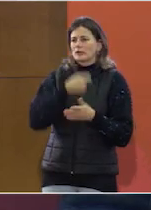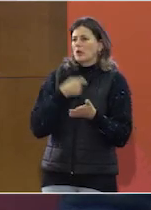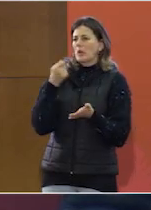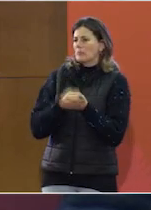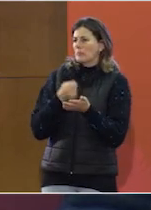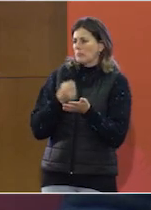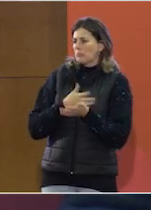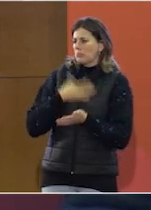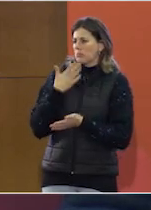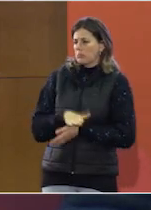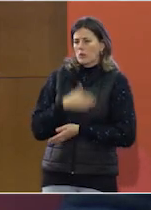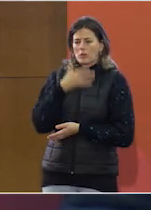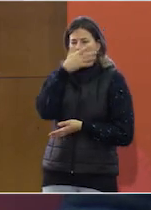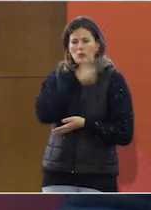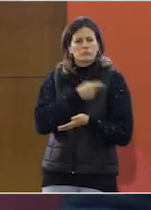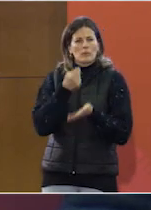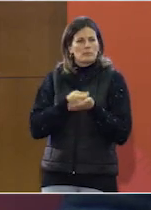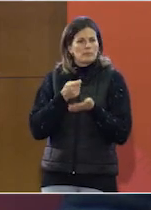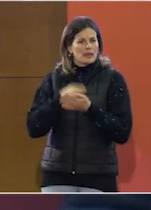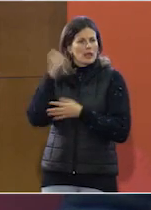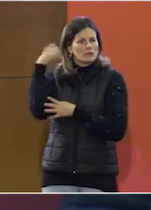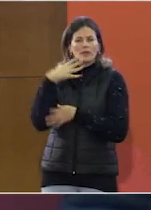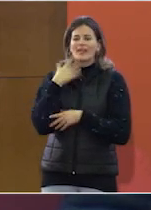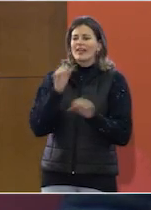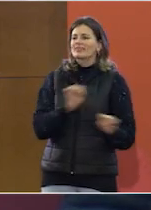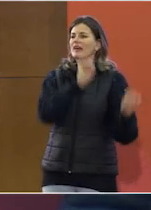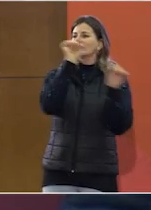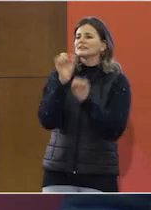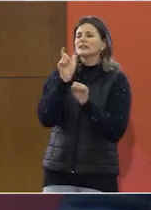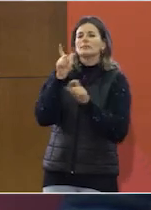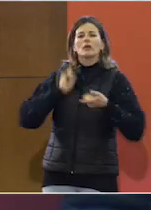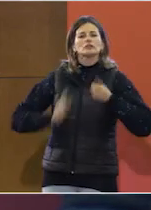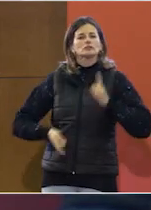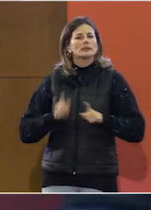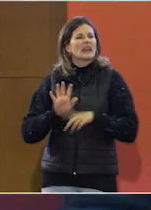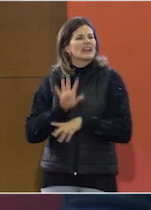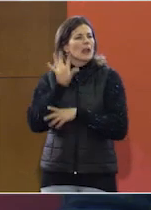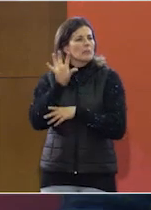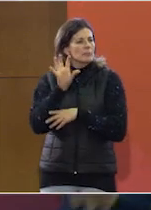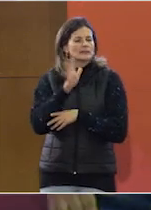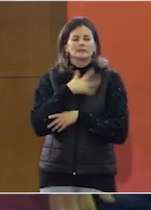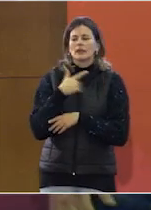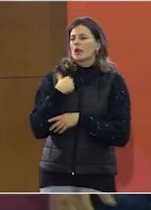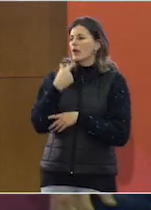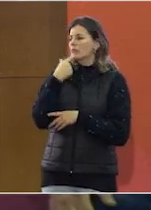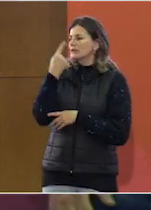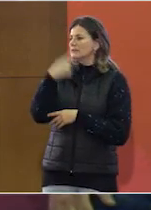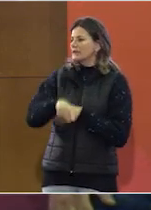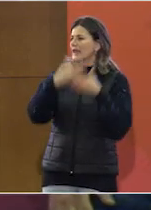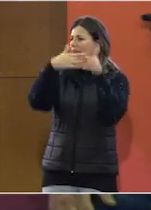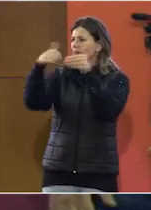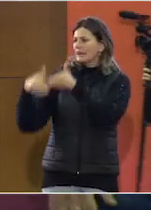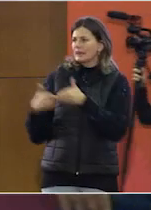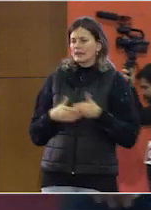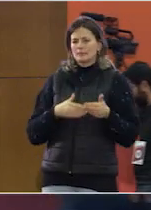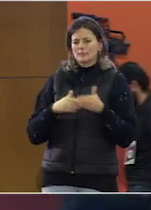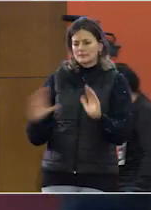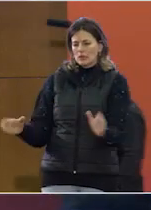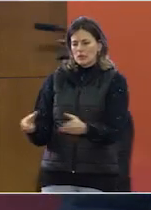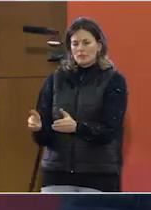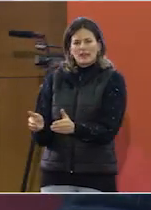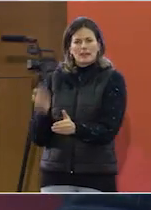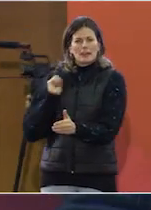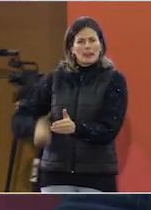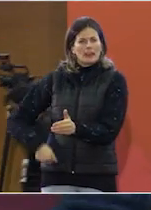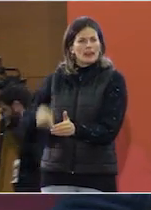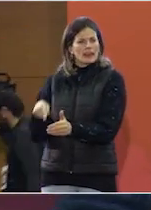mejor defender la palabra patria y defender la palabra soberanía implica poner límites a esas minorías de